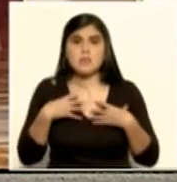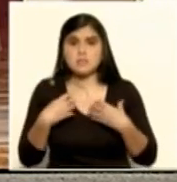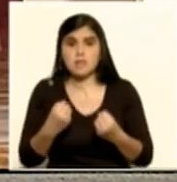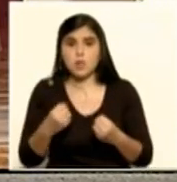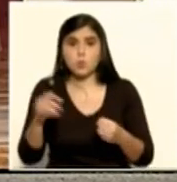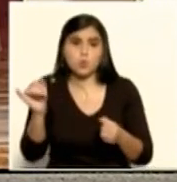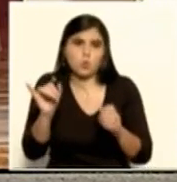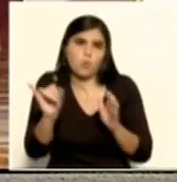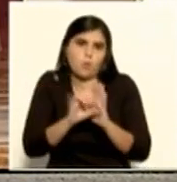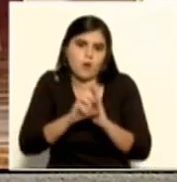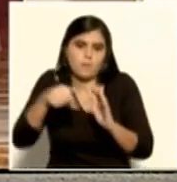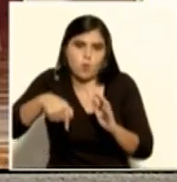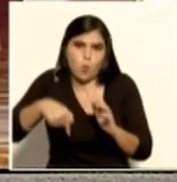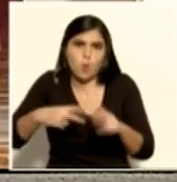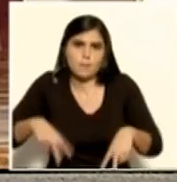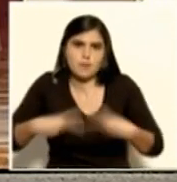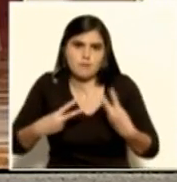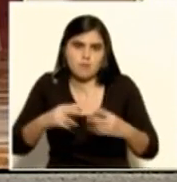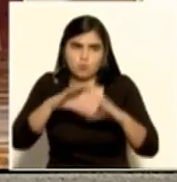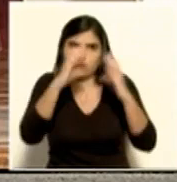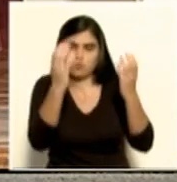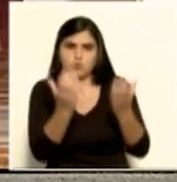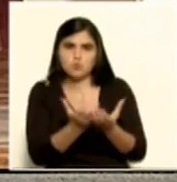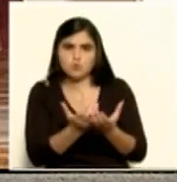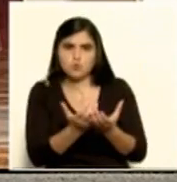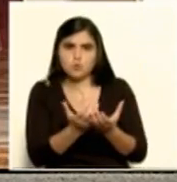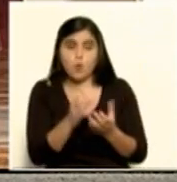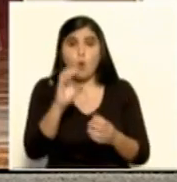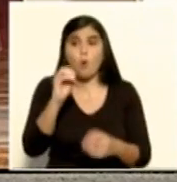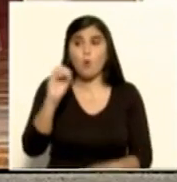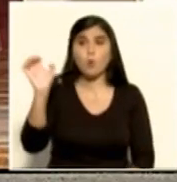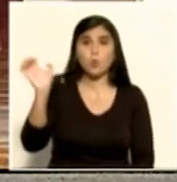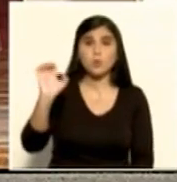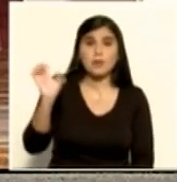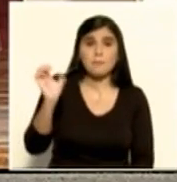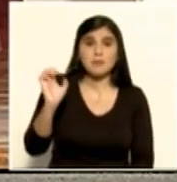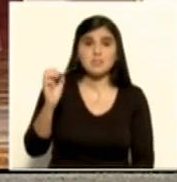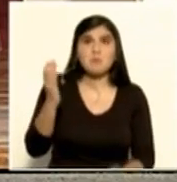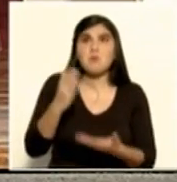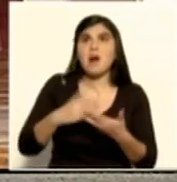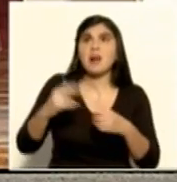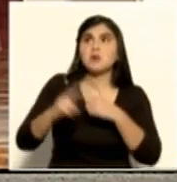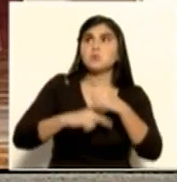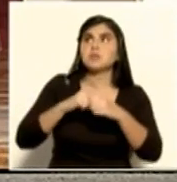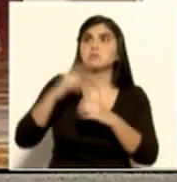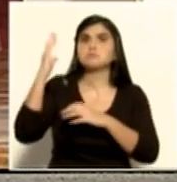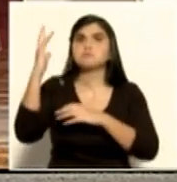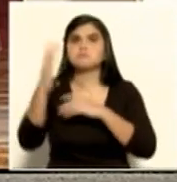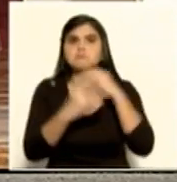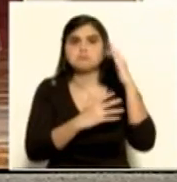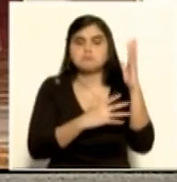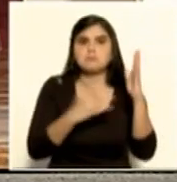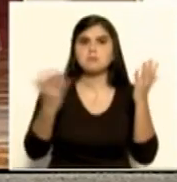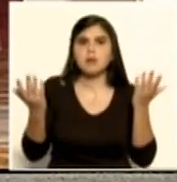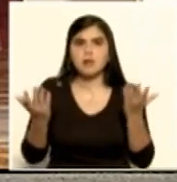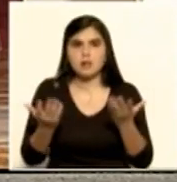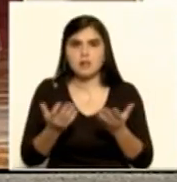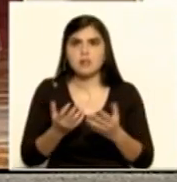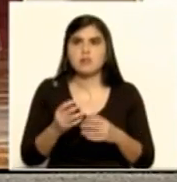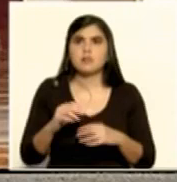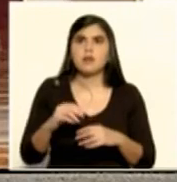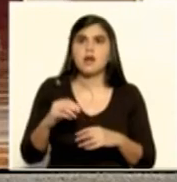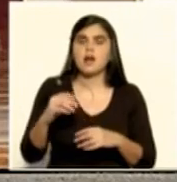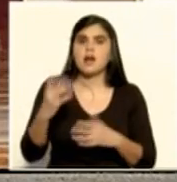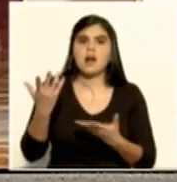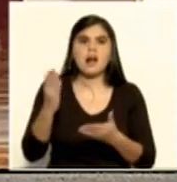nosotros vivimos hoy día y la que vive el mundo, o si es una emergencia por un fenómeno natural o por un fenómeno antrópico,